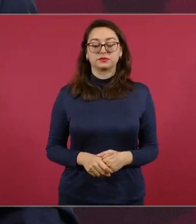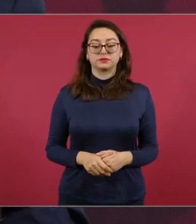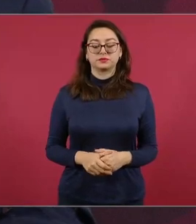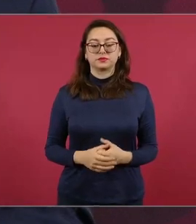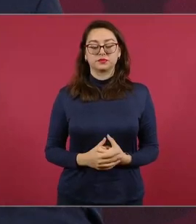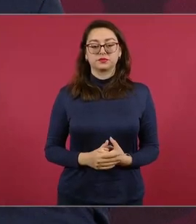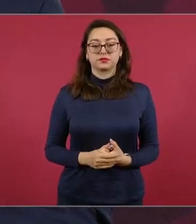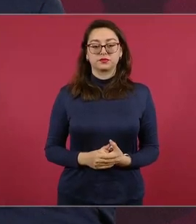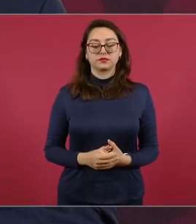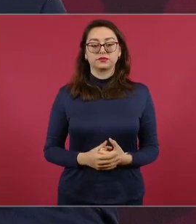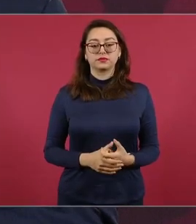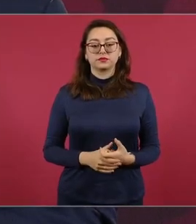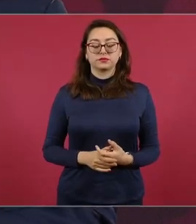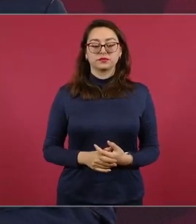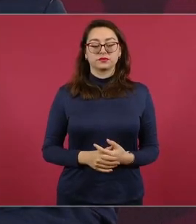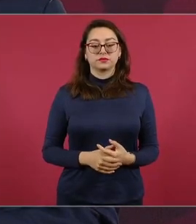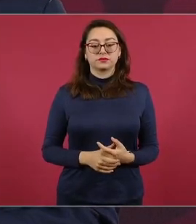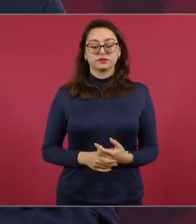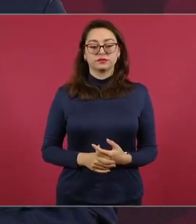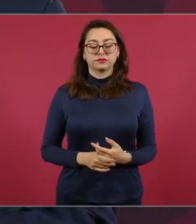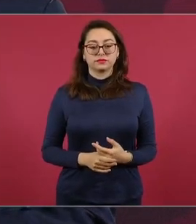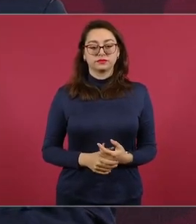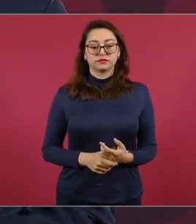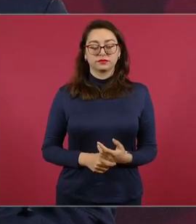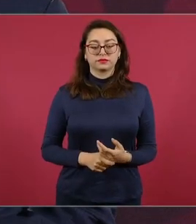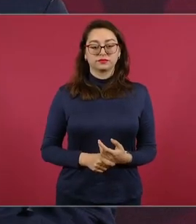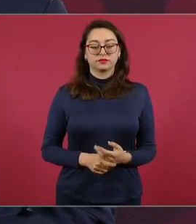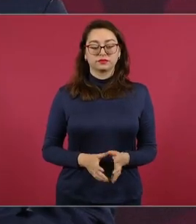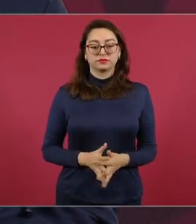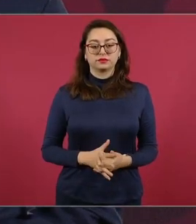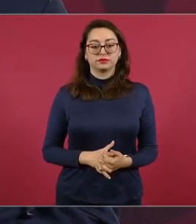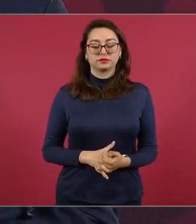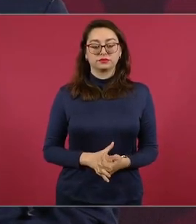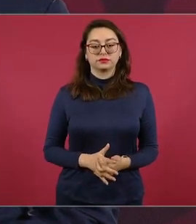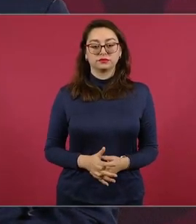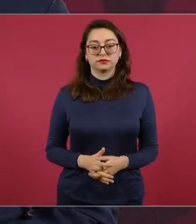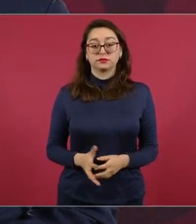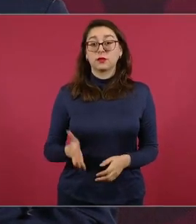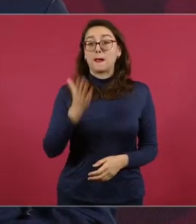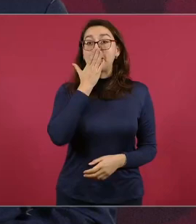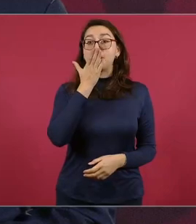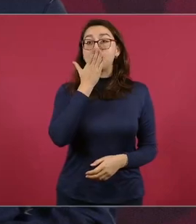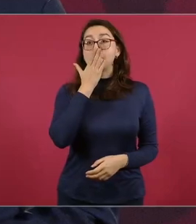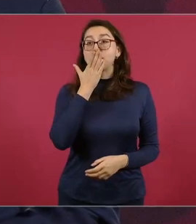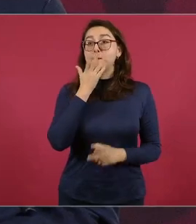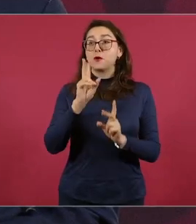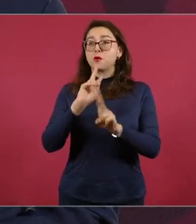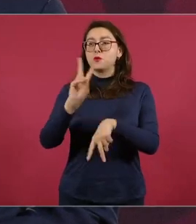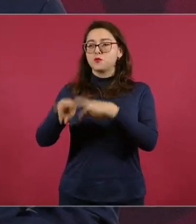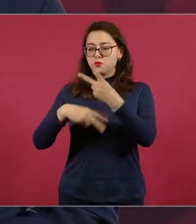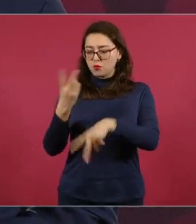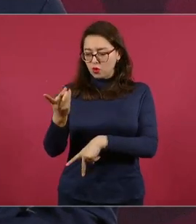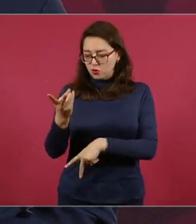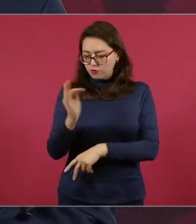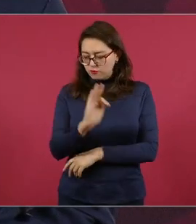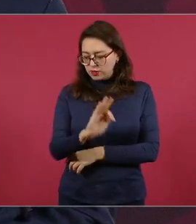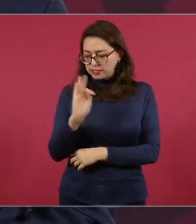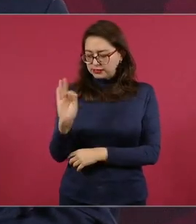Estamos pensando ir a Sonora para el